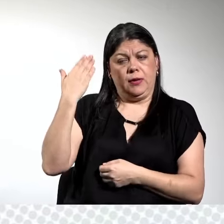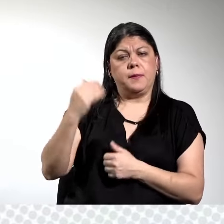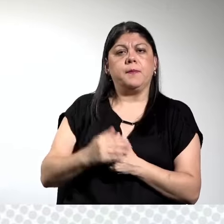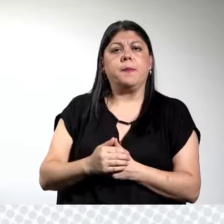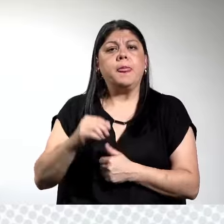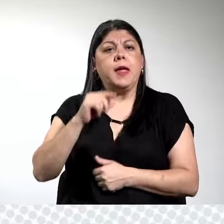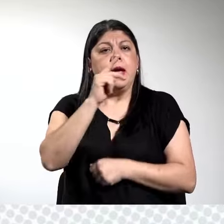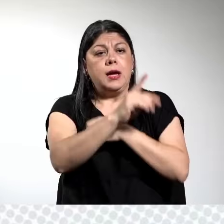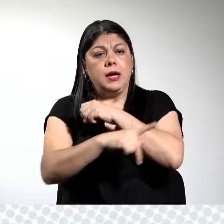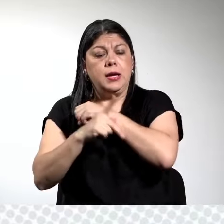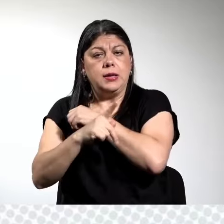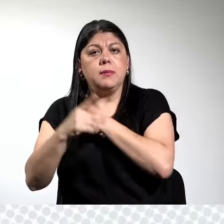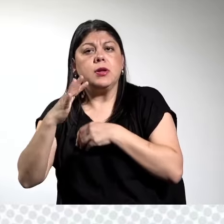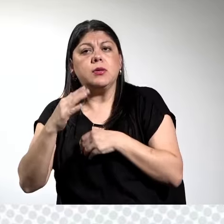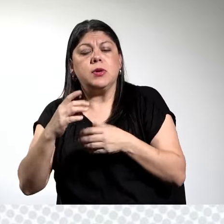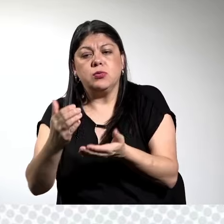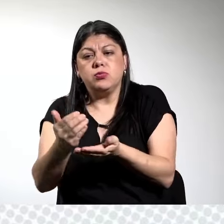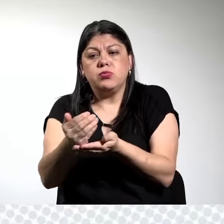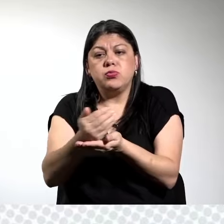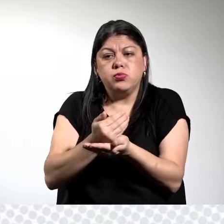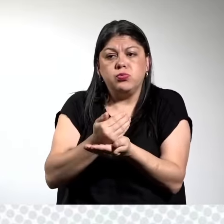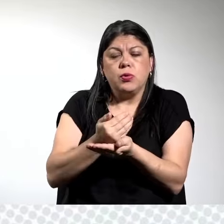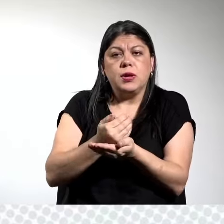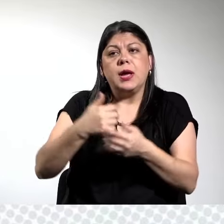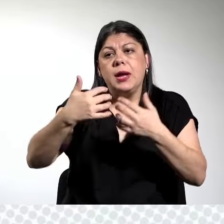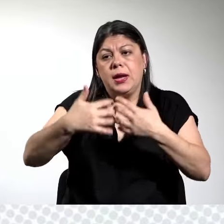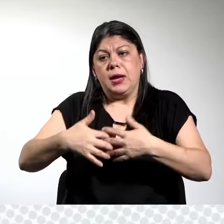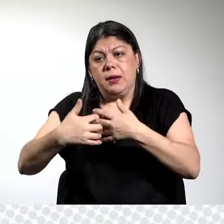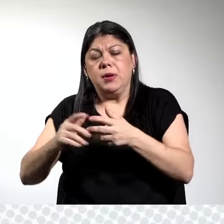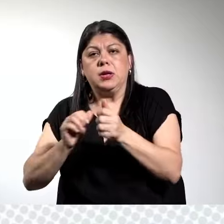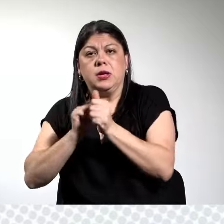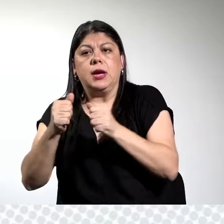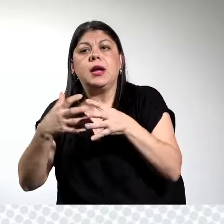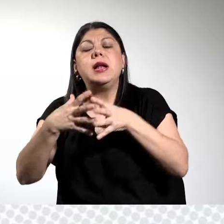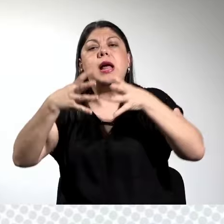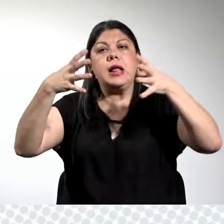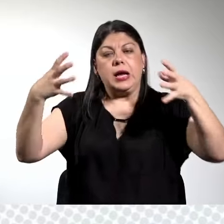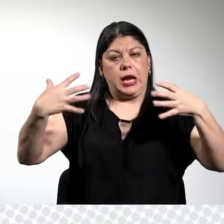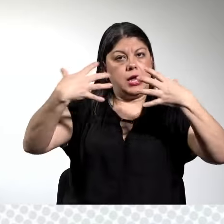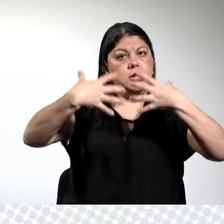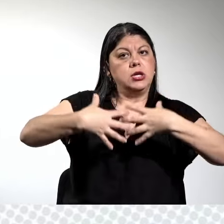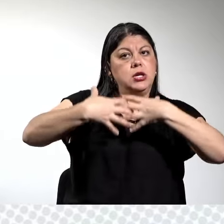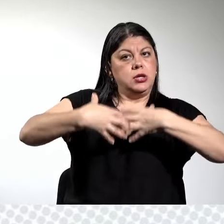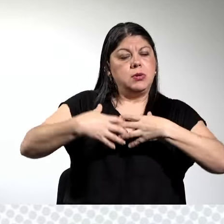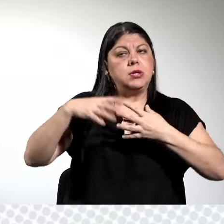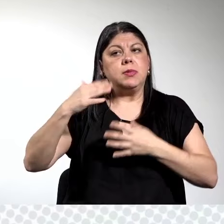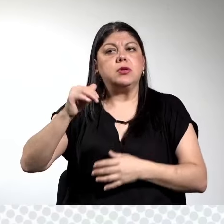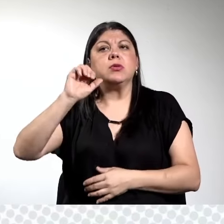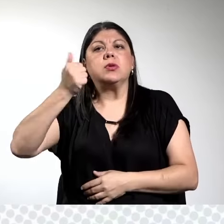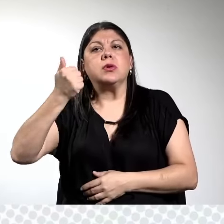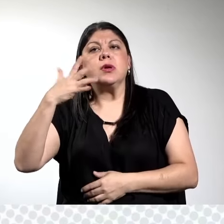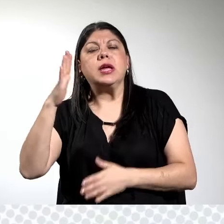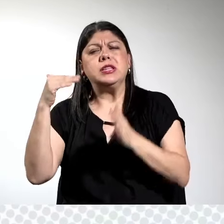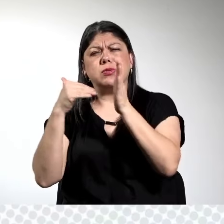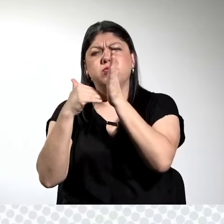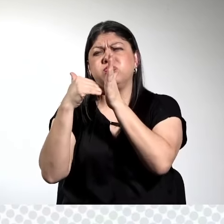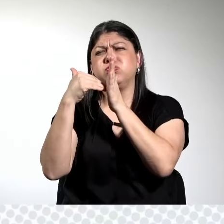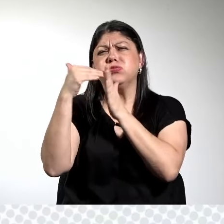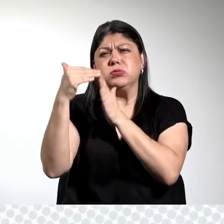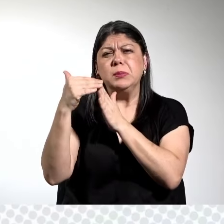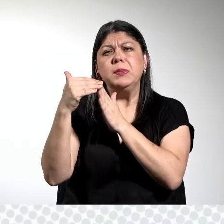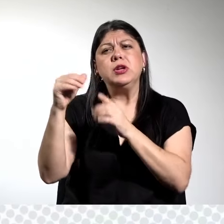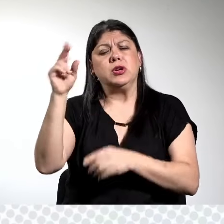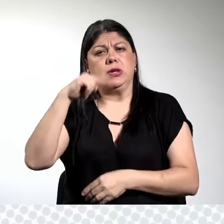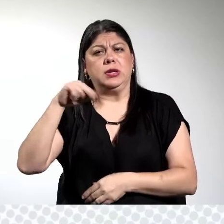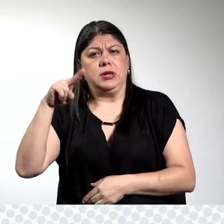En este país, más o menos, la riqueza que se lleva en la gran mayoría de las empresas, no las chiquititas, las grandes empresas andan más o menos por los 15 billones de colones, millones de millones.